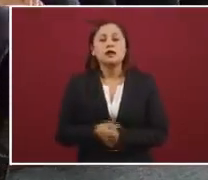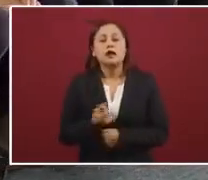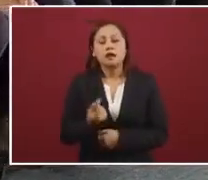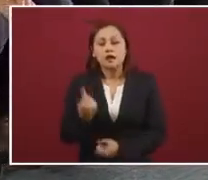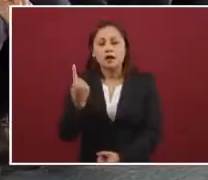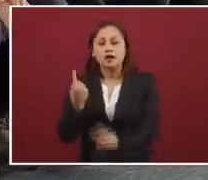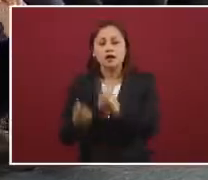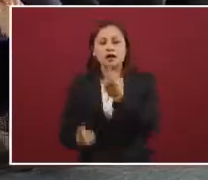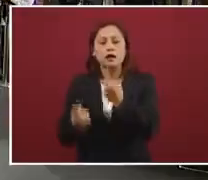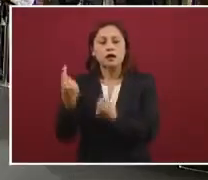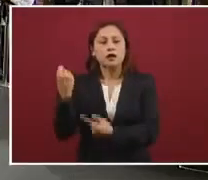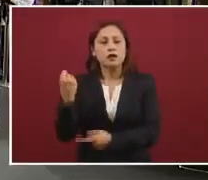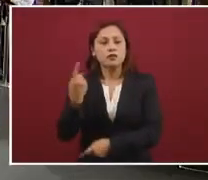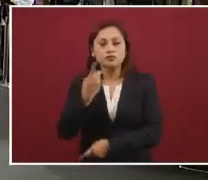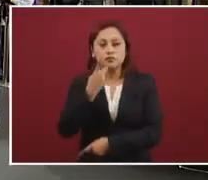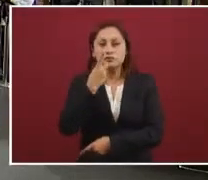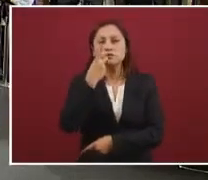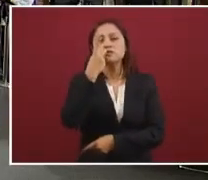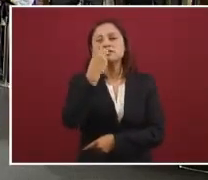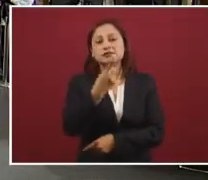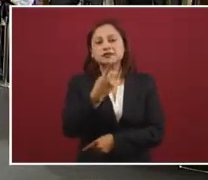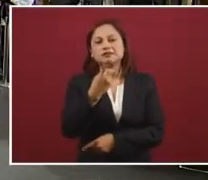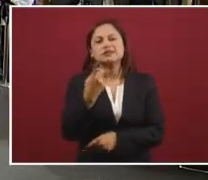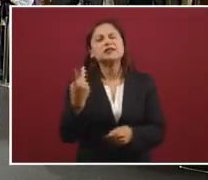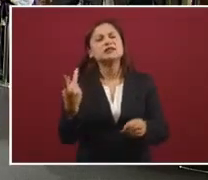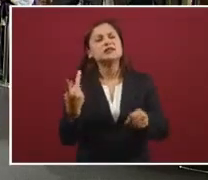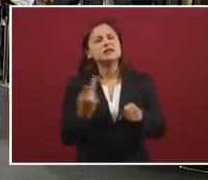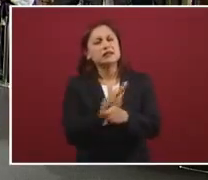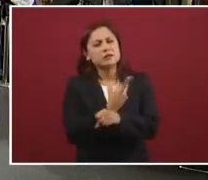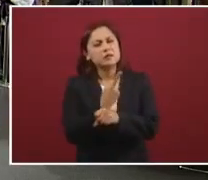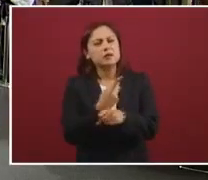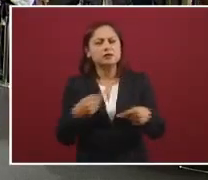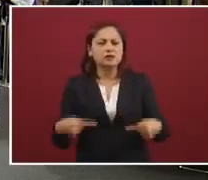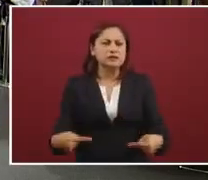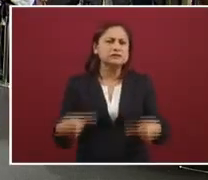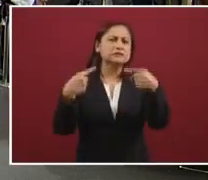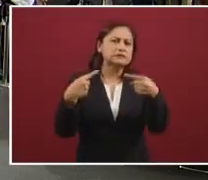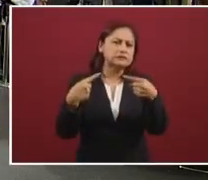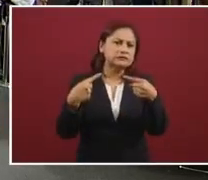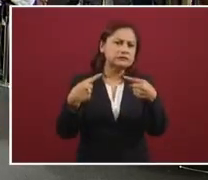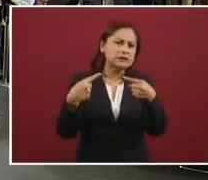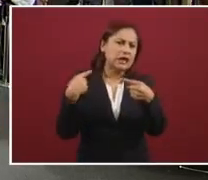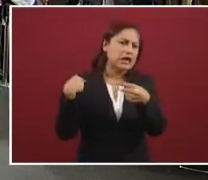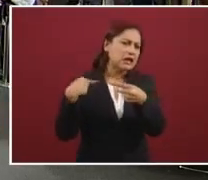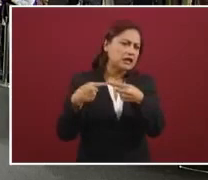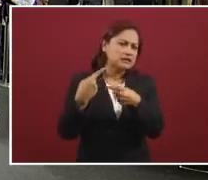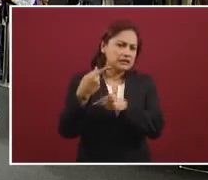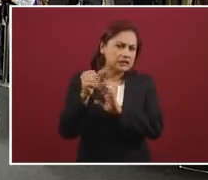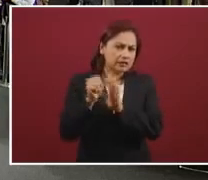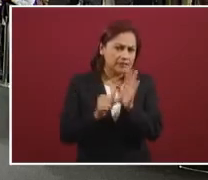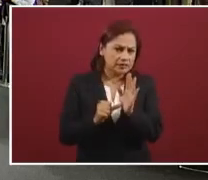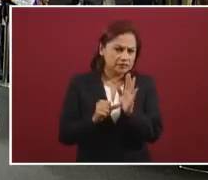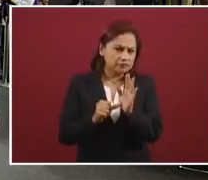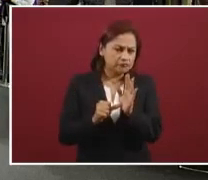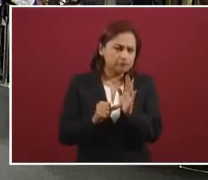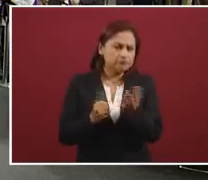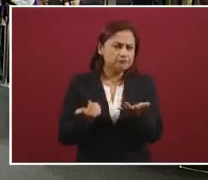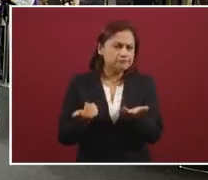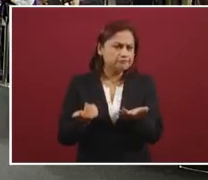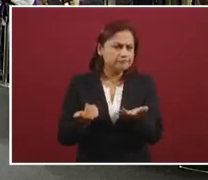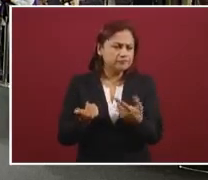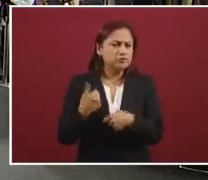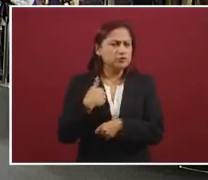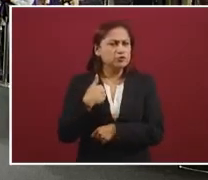comentarios sobre los motivos de las discrepancias que se dieron pues en estos 7 meses, y